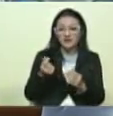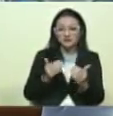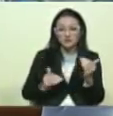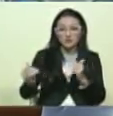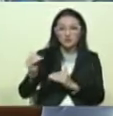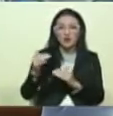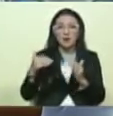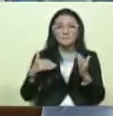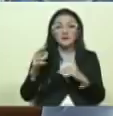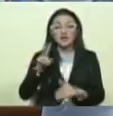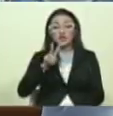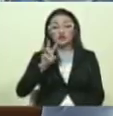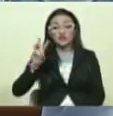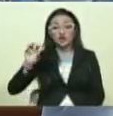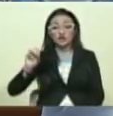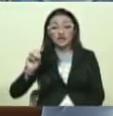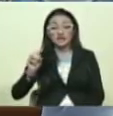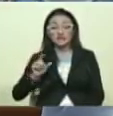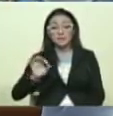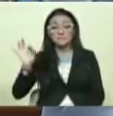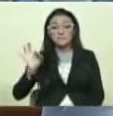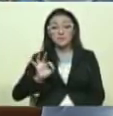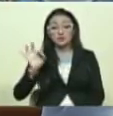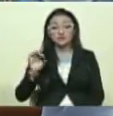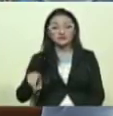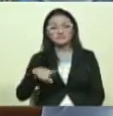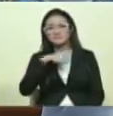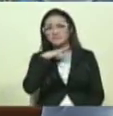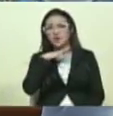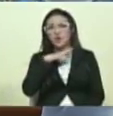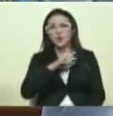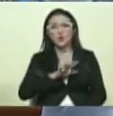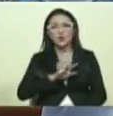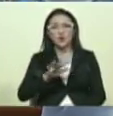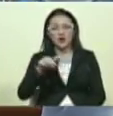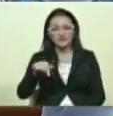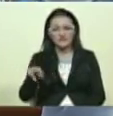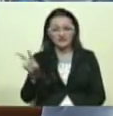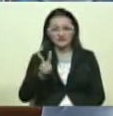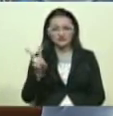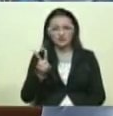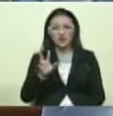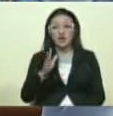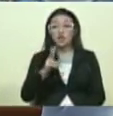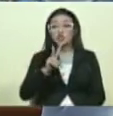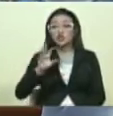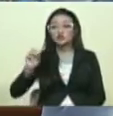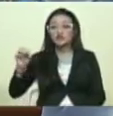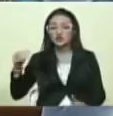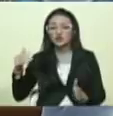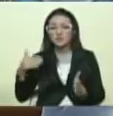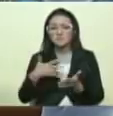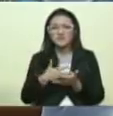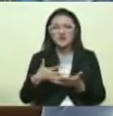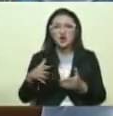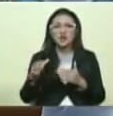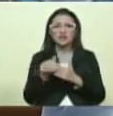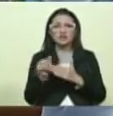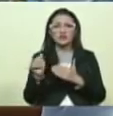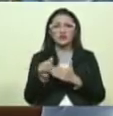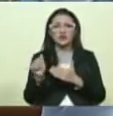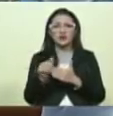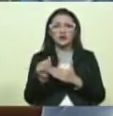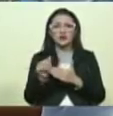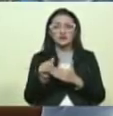del 230% que causó un daño patrimonial a la República por 200 millones de dólares,